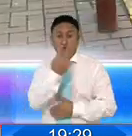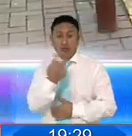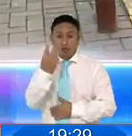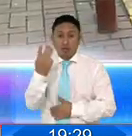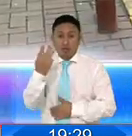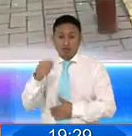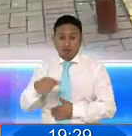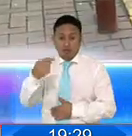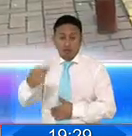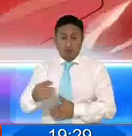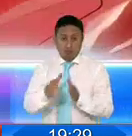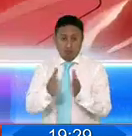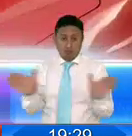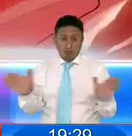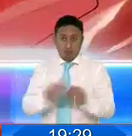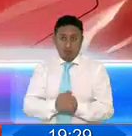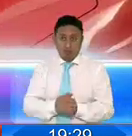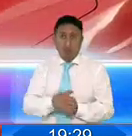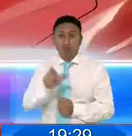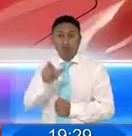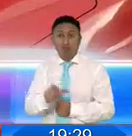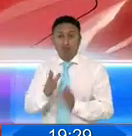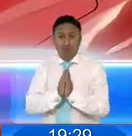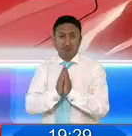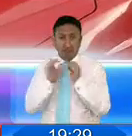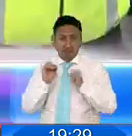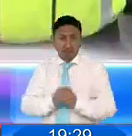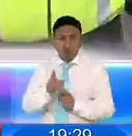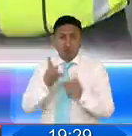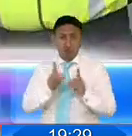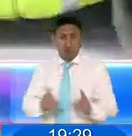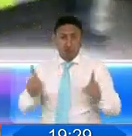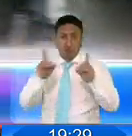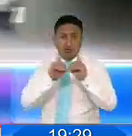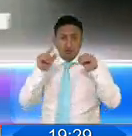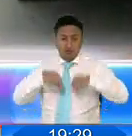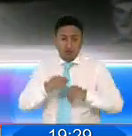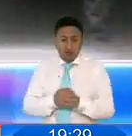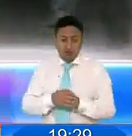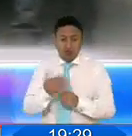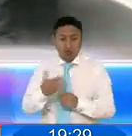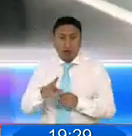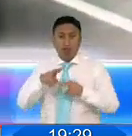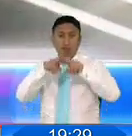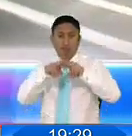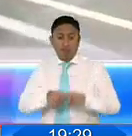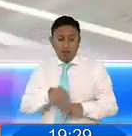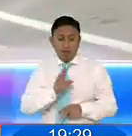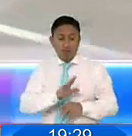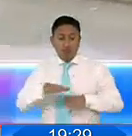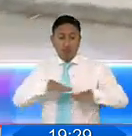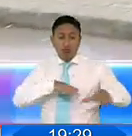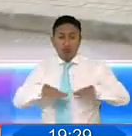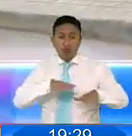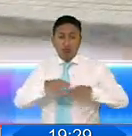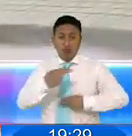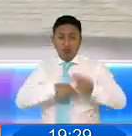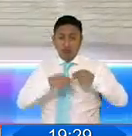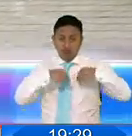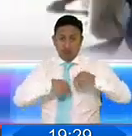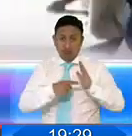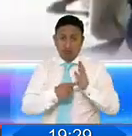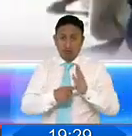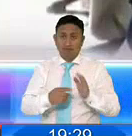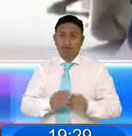en las próximas semanas, donde los solicitantes podrán ingresar sus datos y se verificará la actividad comercial que ha sido